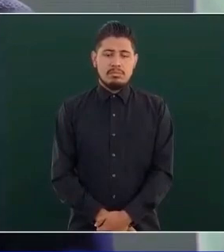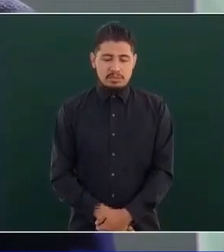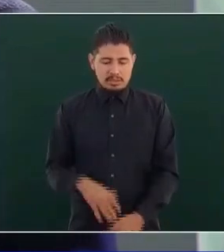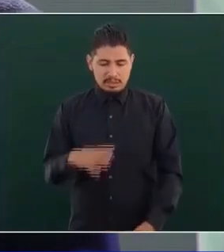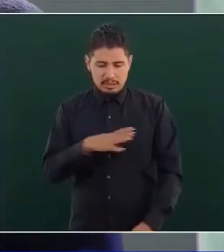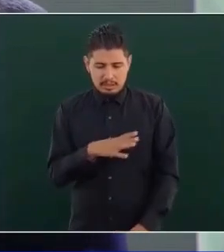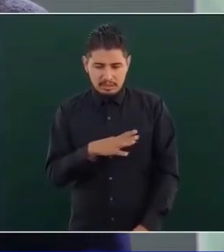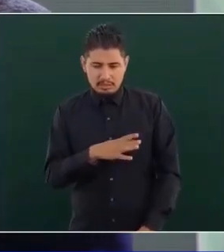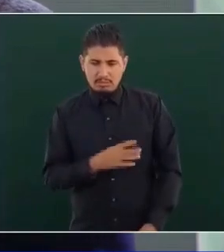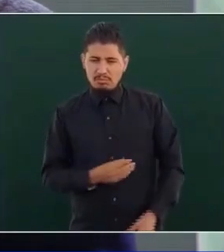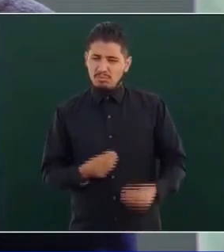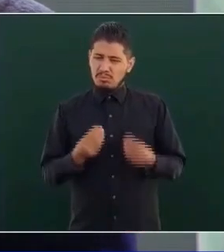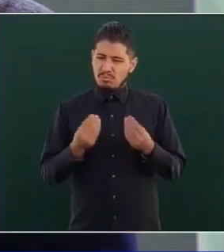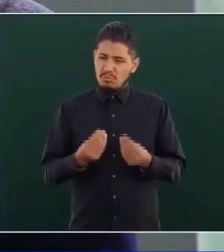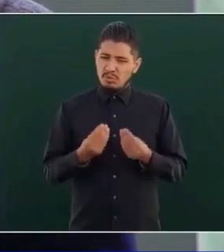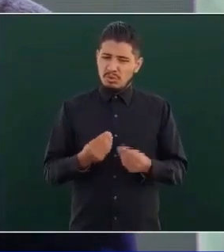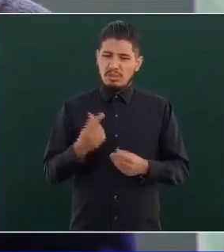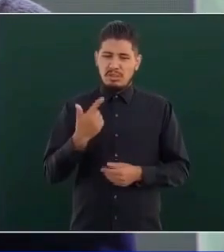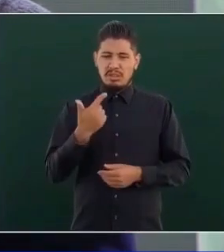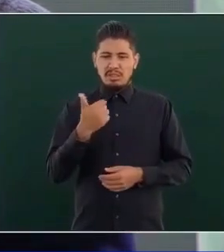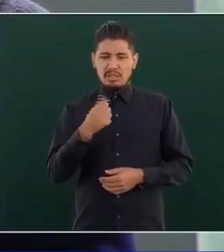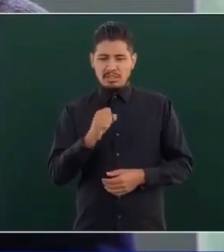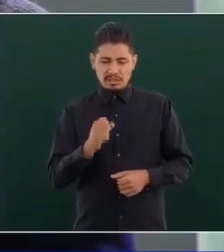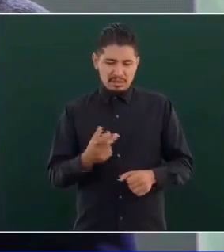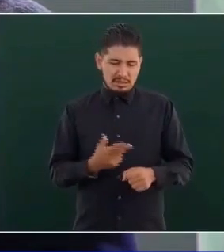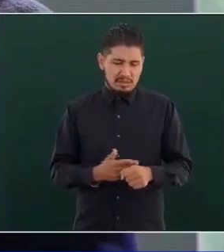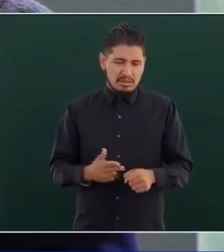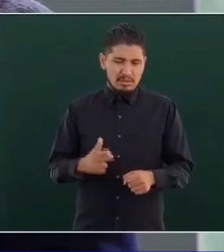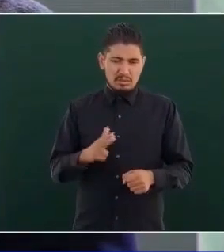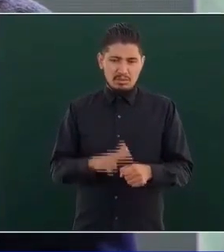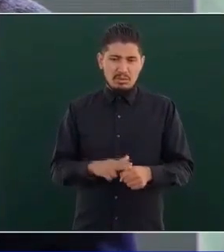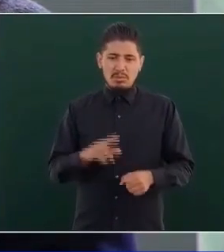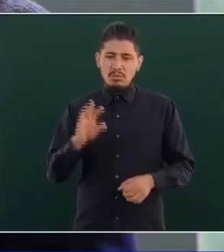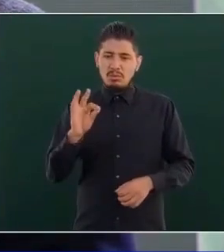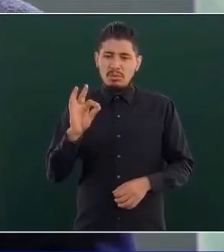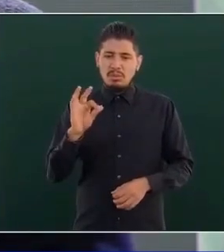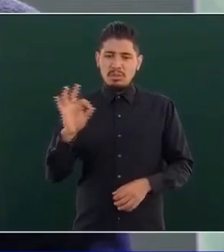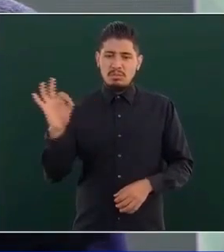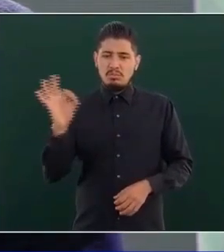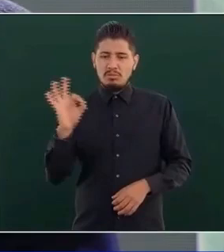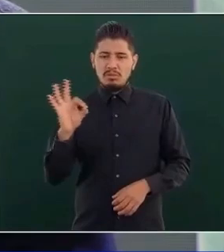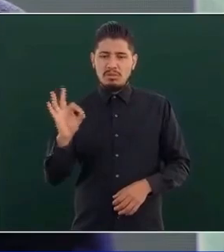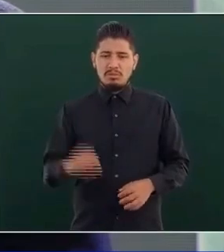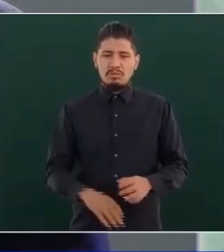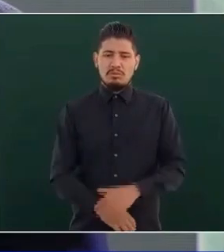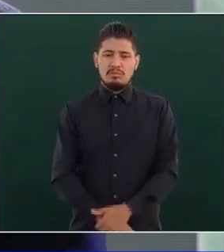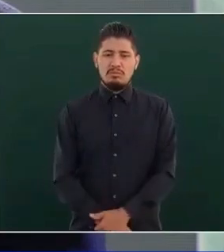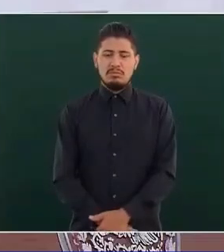Tenemos un excedente de gas natural del 40%.